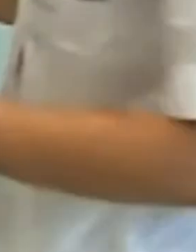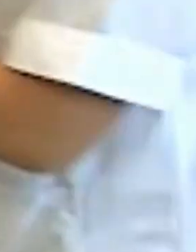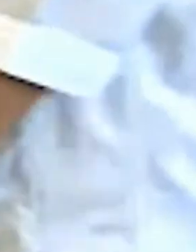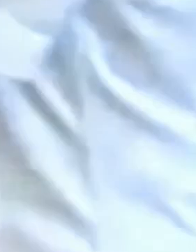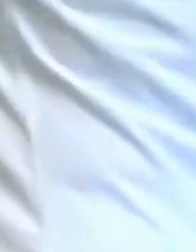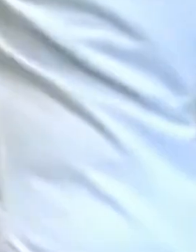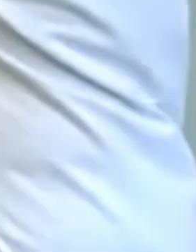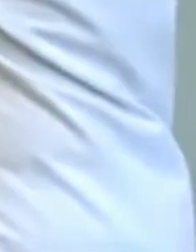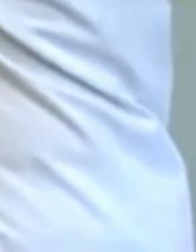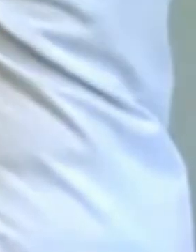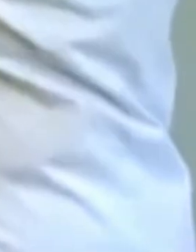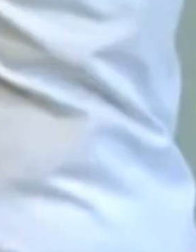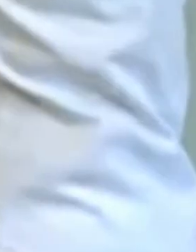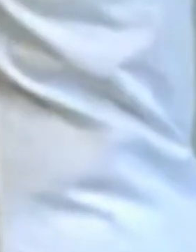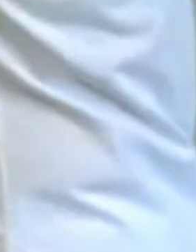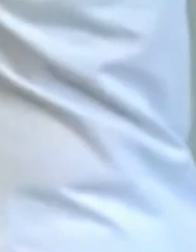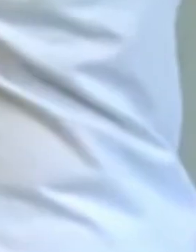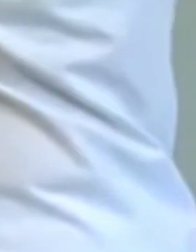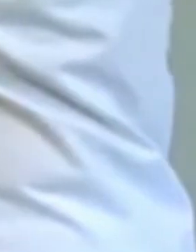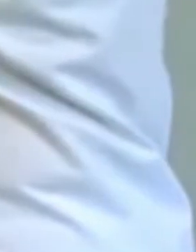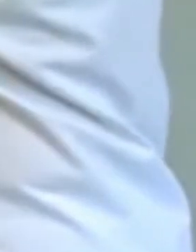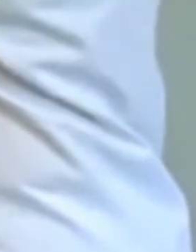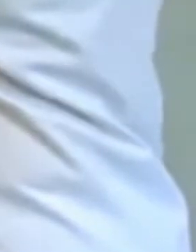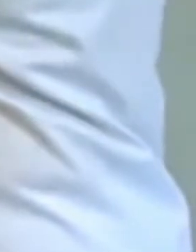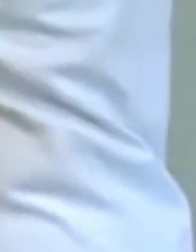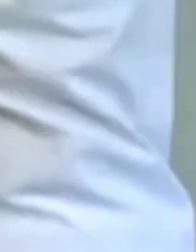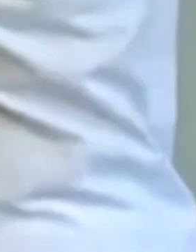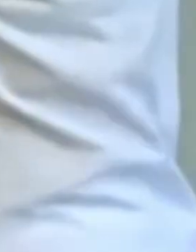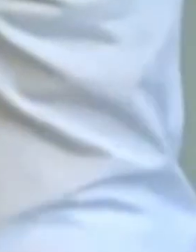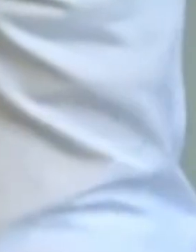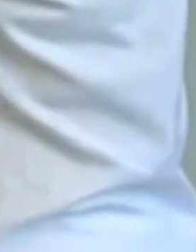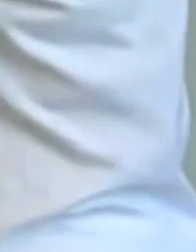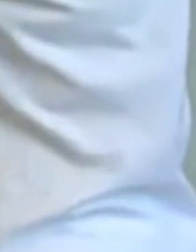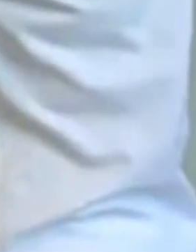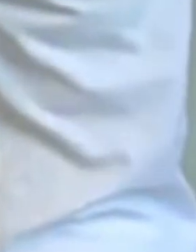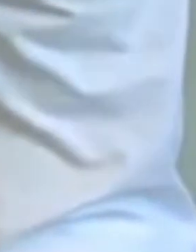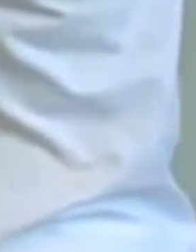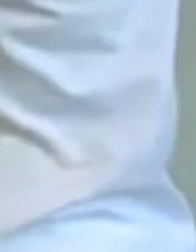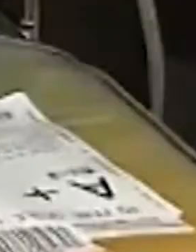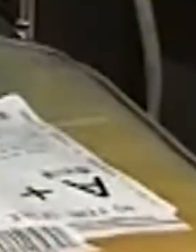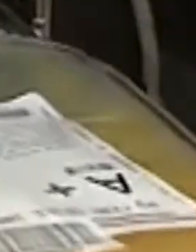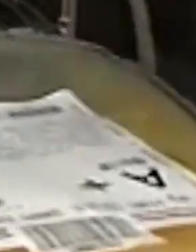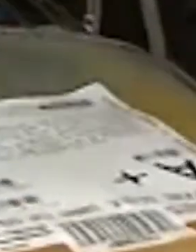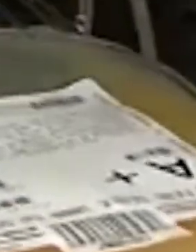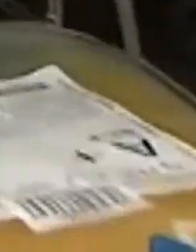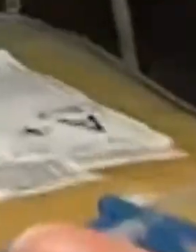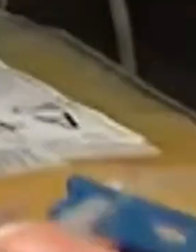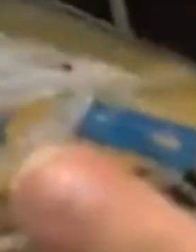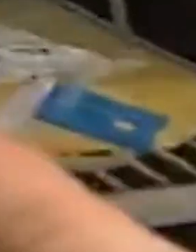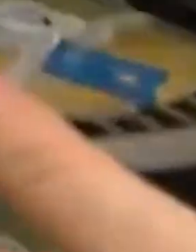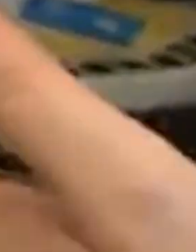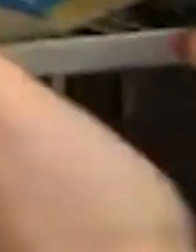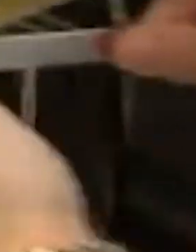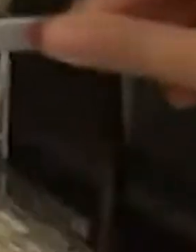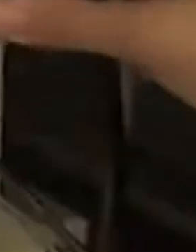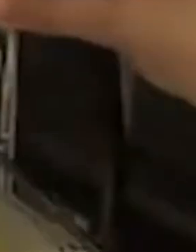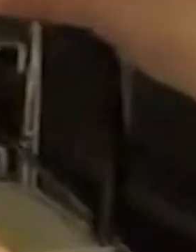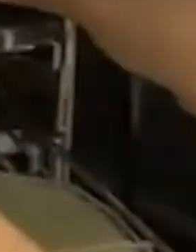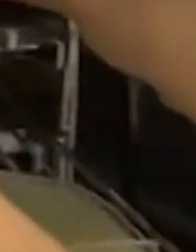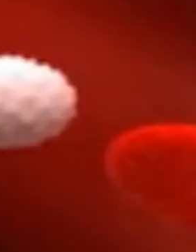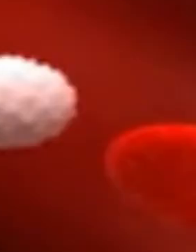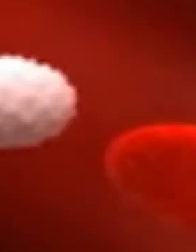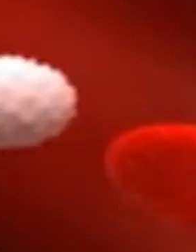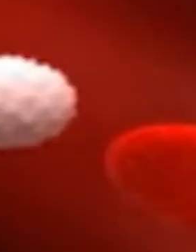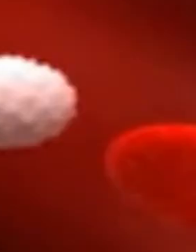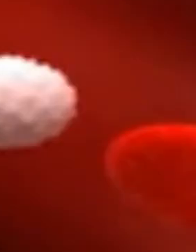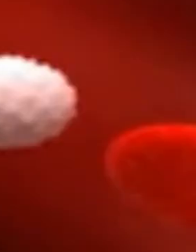una transfusión de sangre es un procedimiento cuya finalidad es reponer componentes de la sangre que son vitales para la supervivencia